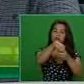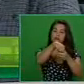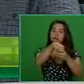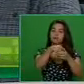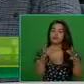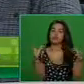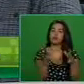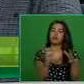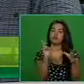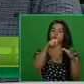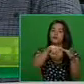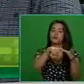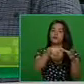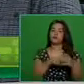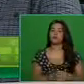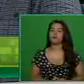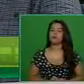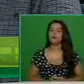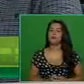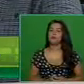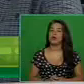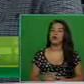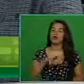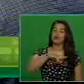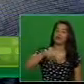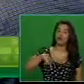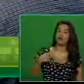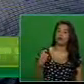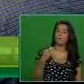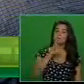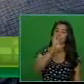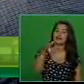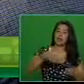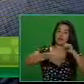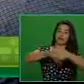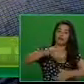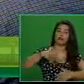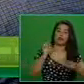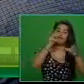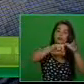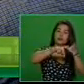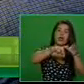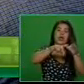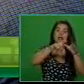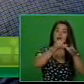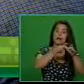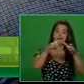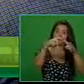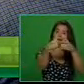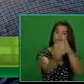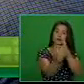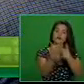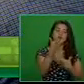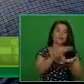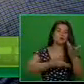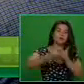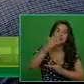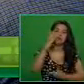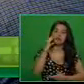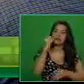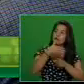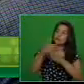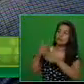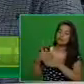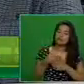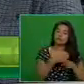grupo que hacemos vida a los países de la región y podemos intercambiar experiencias, ¿no? En el